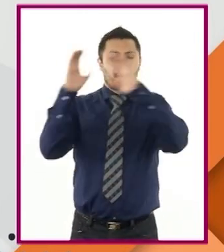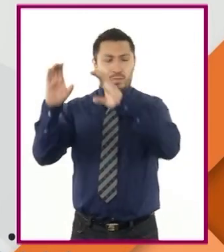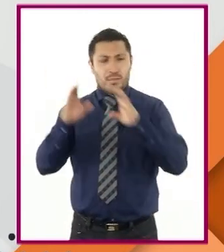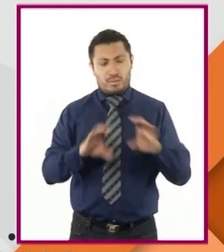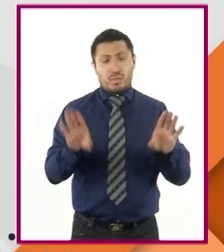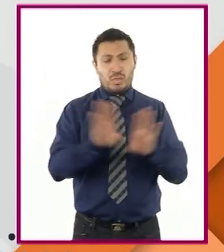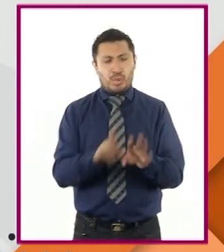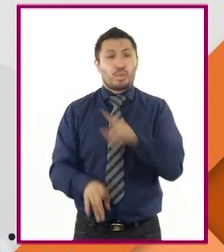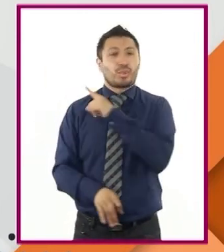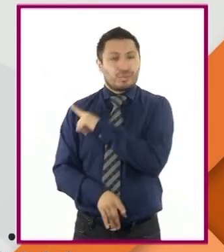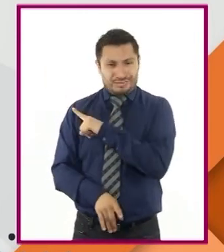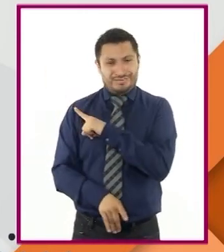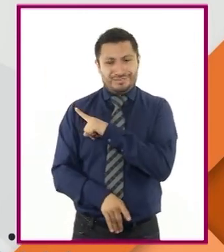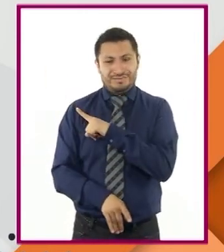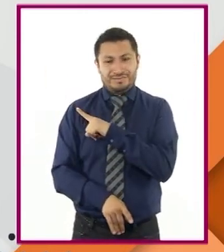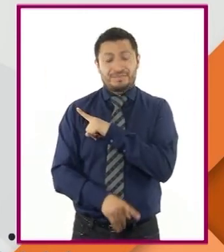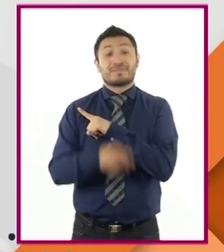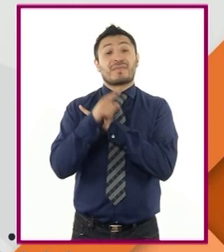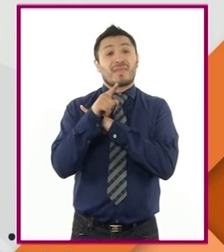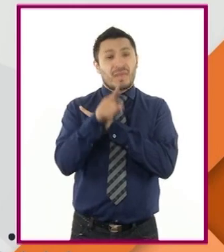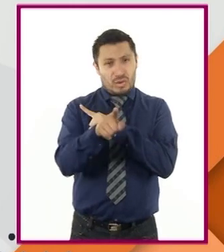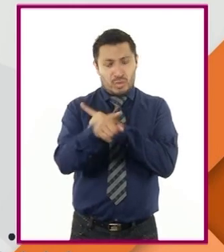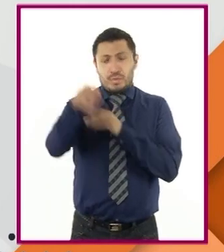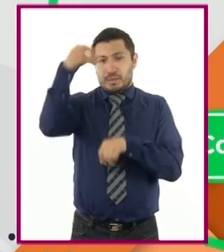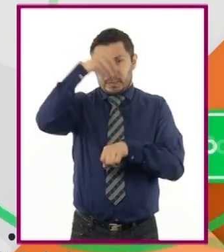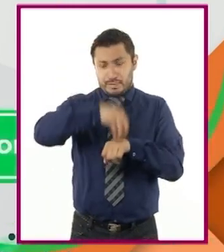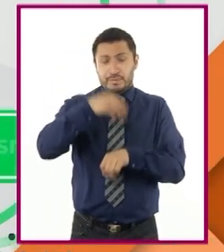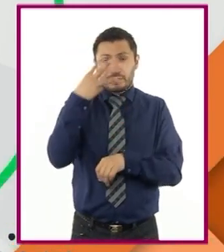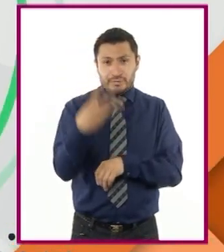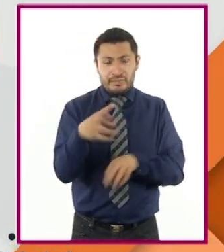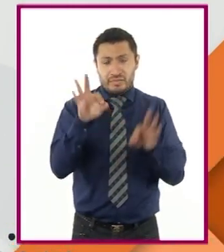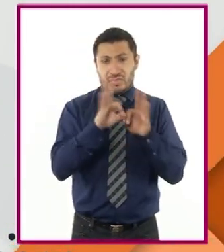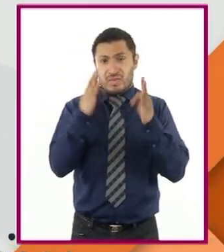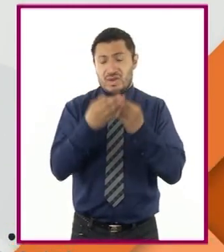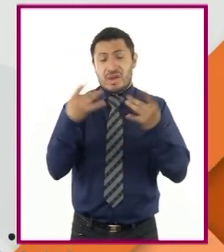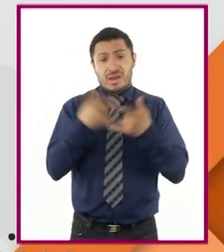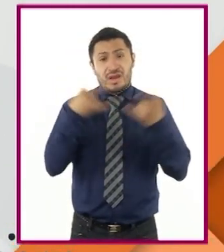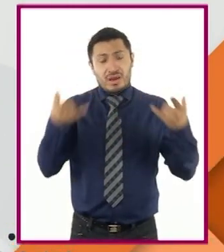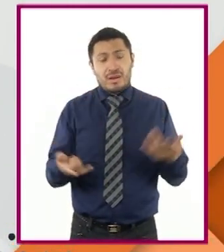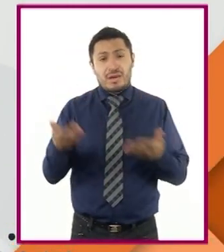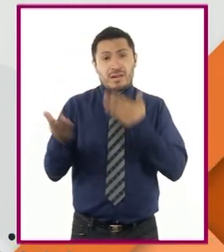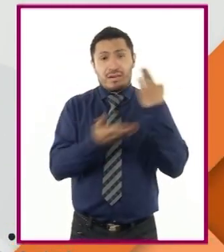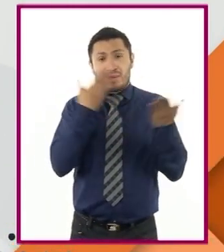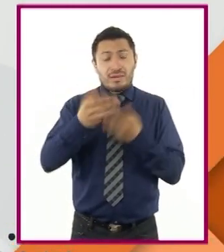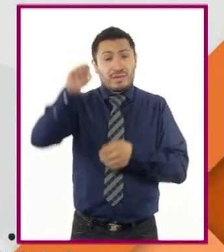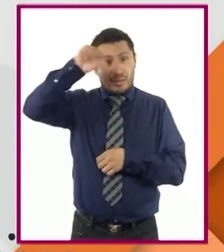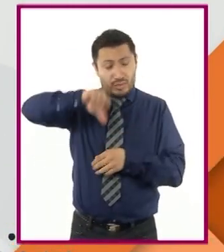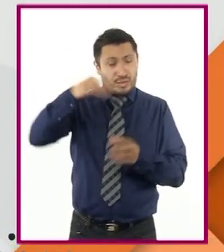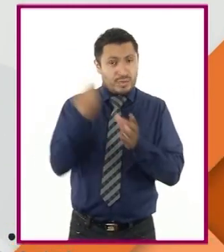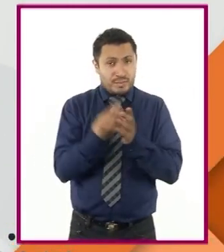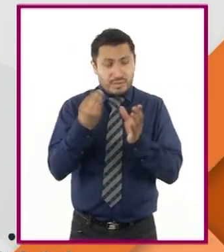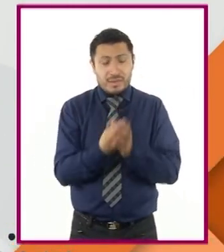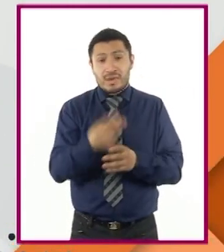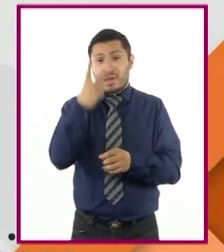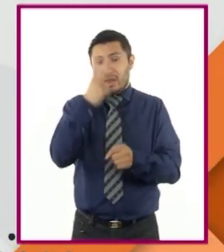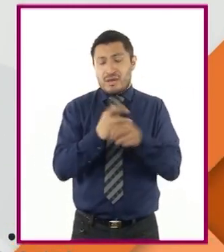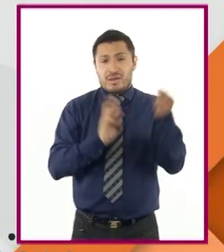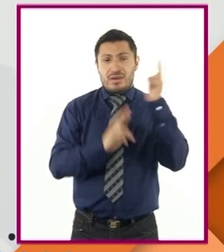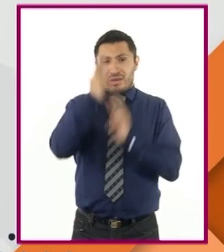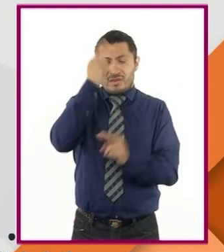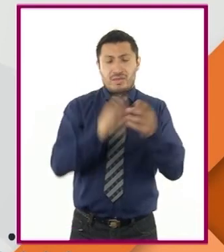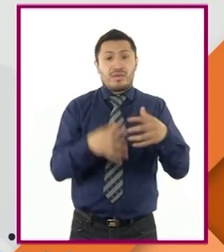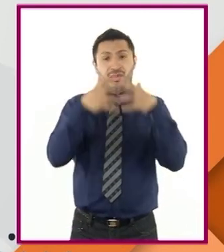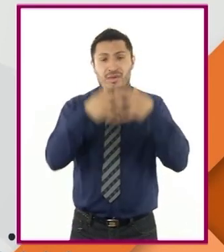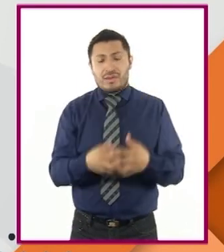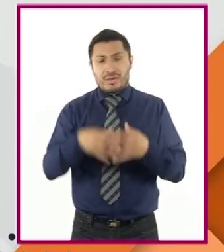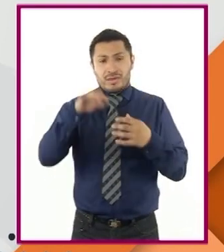muestra en la pantalla. En él, coloquen los tres procesos históricos estudiados en la sesión de hoy: la Segunda Revolución Industrial,